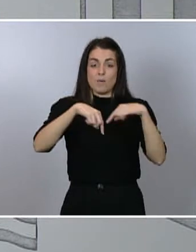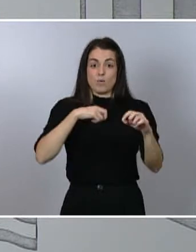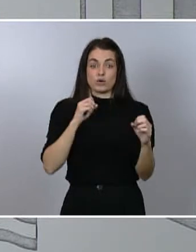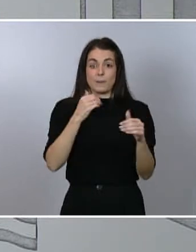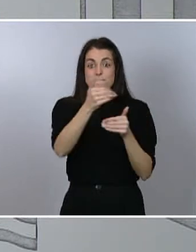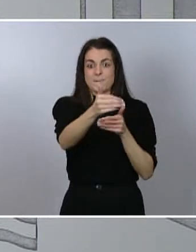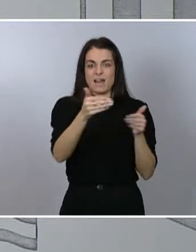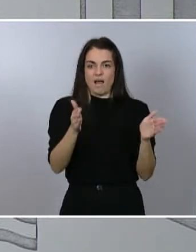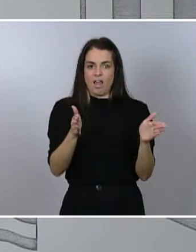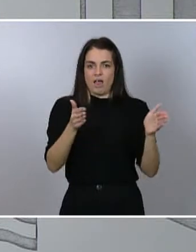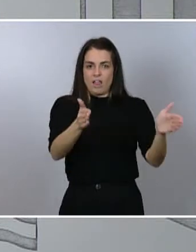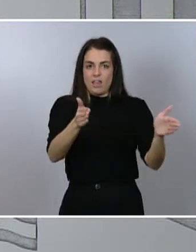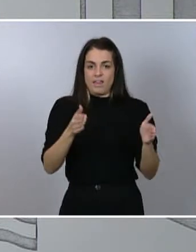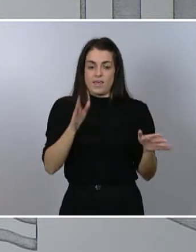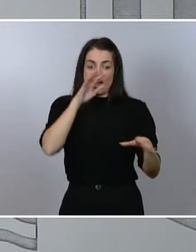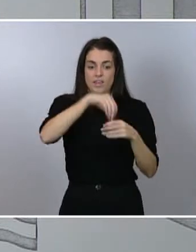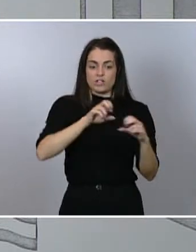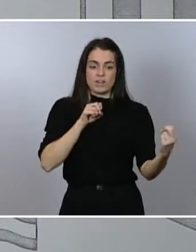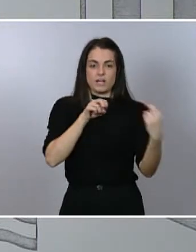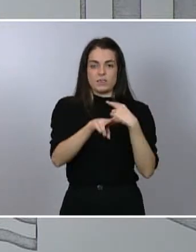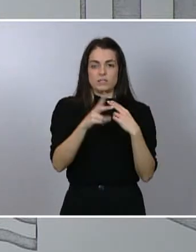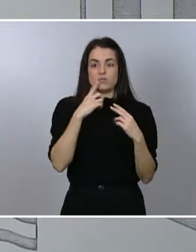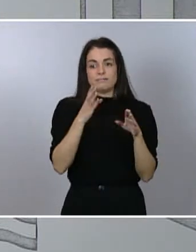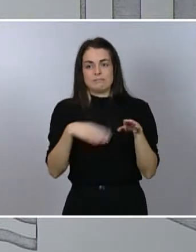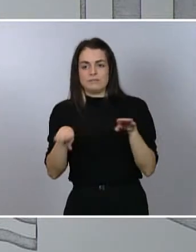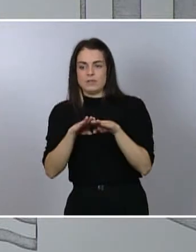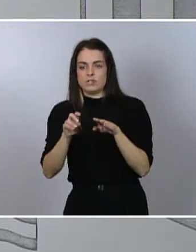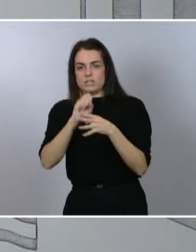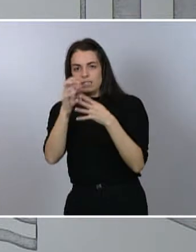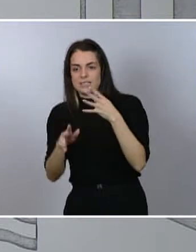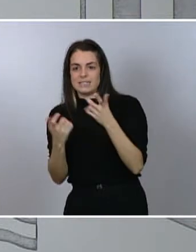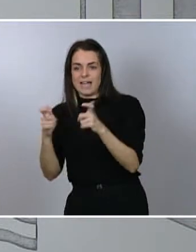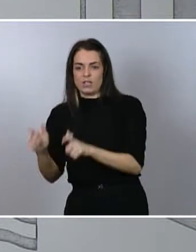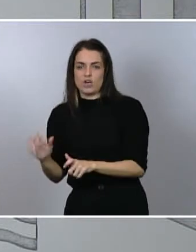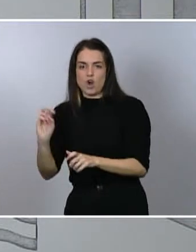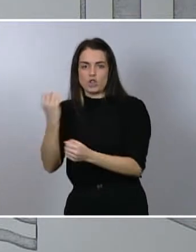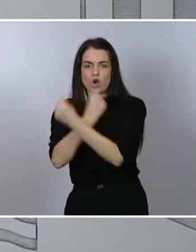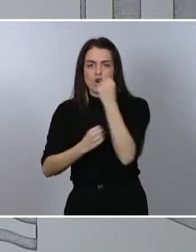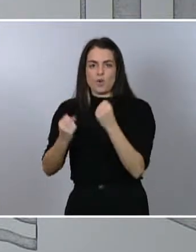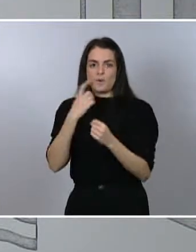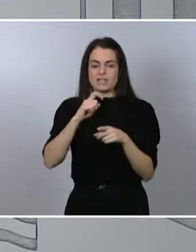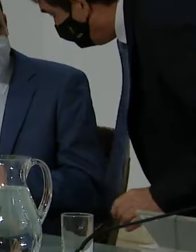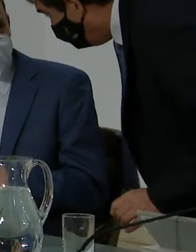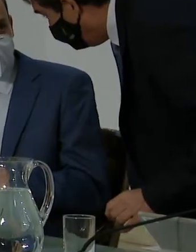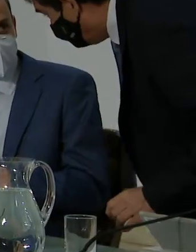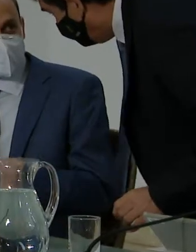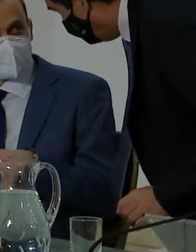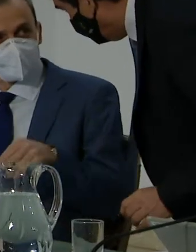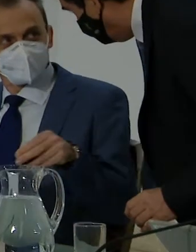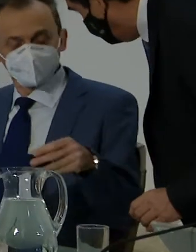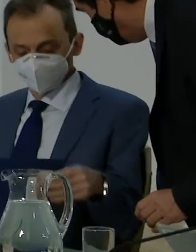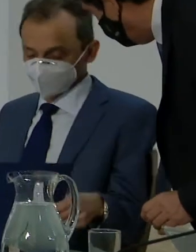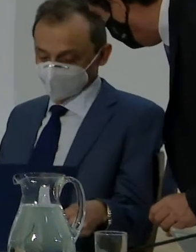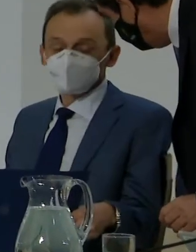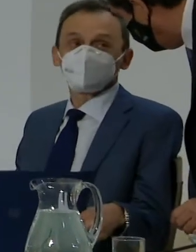línea de otros sectores económicos que tienen características similares en su impacto económico. La estrategia